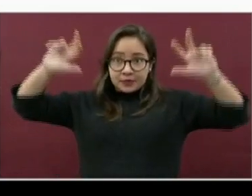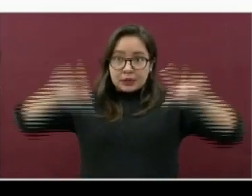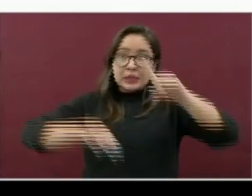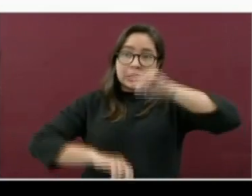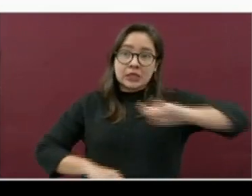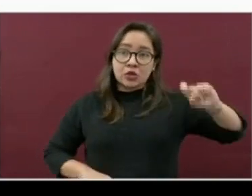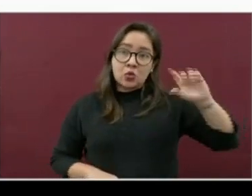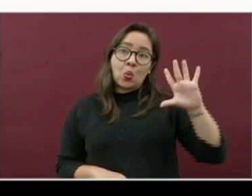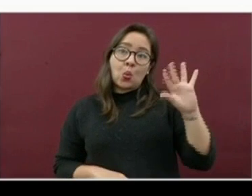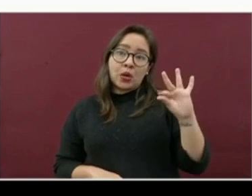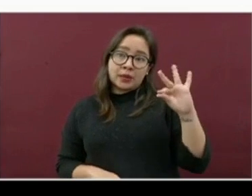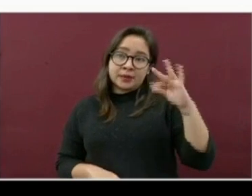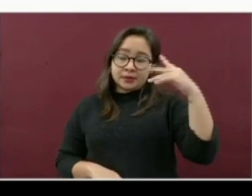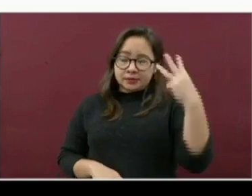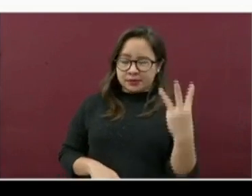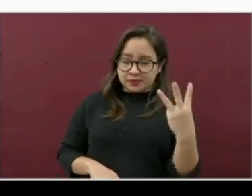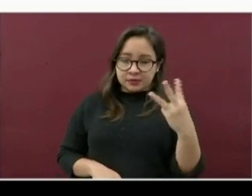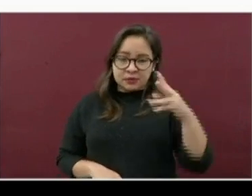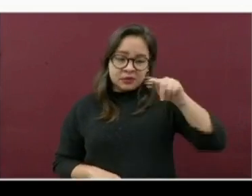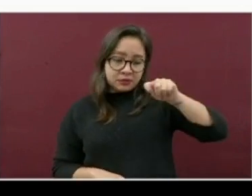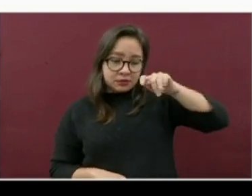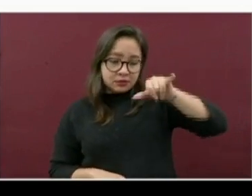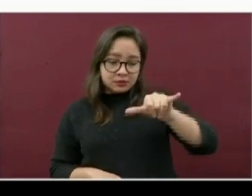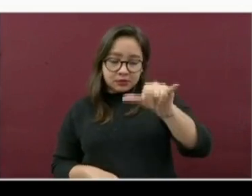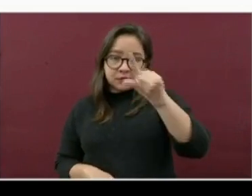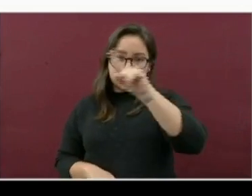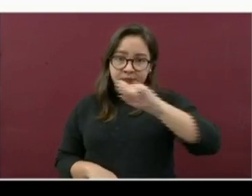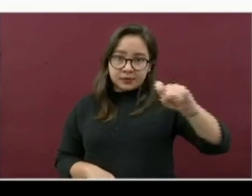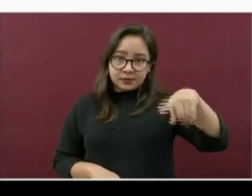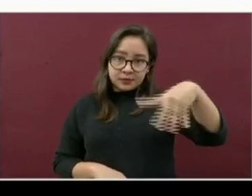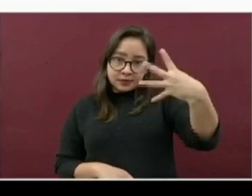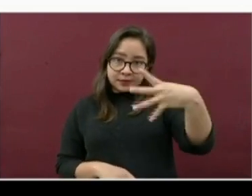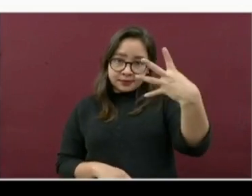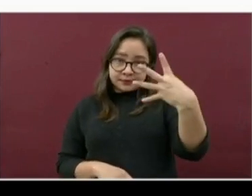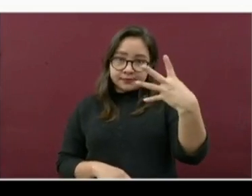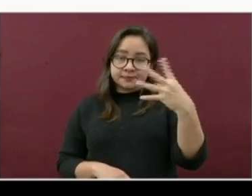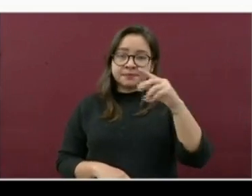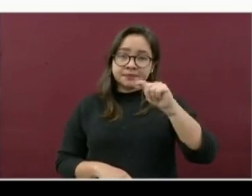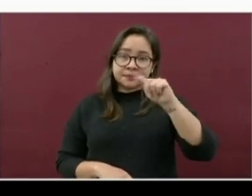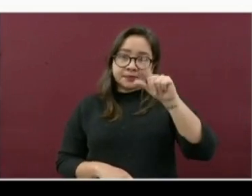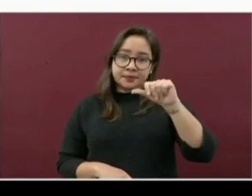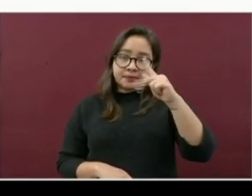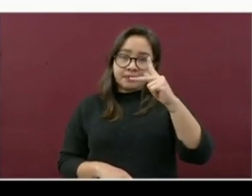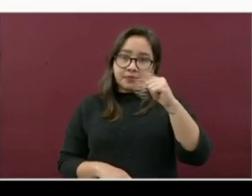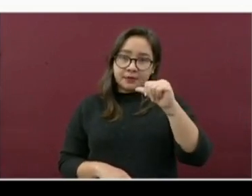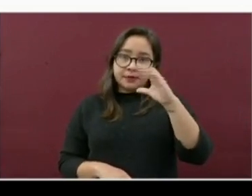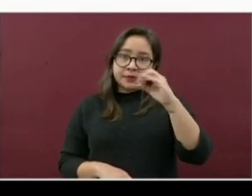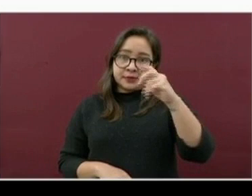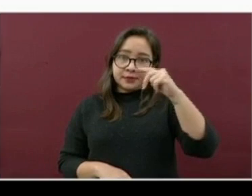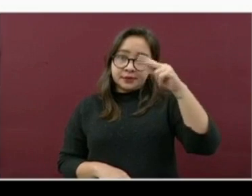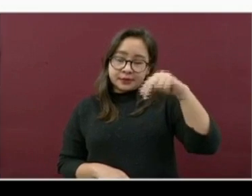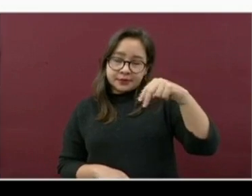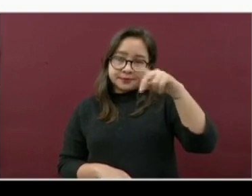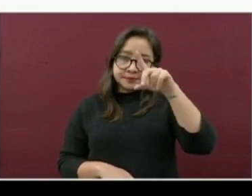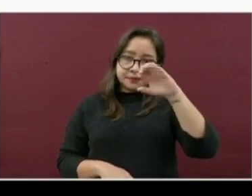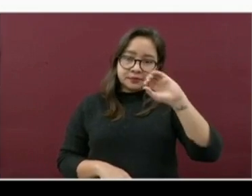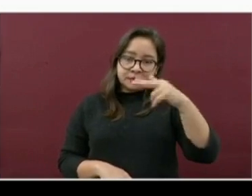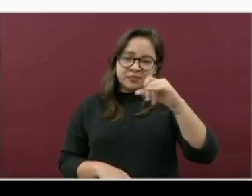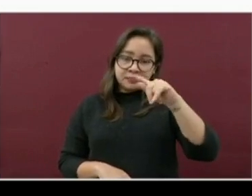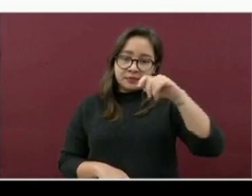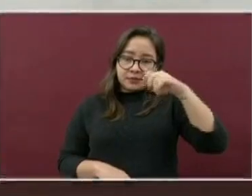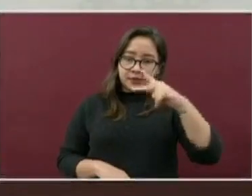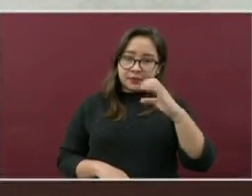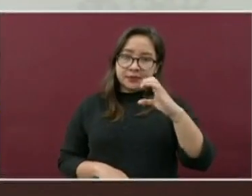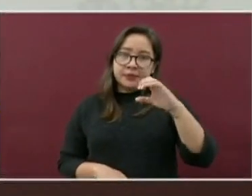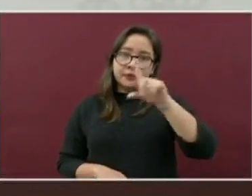143. Tantoyuca, 114. Tlapacoya, Nichicontepec, con 102 cada uno.